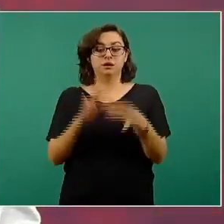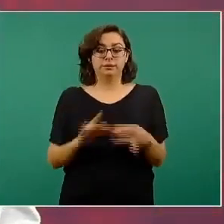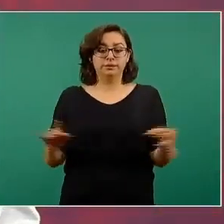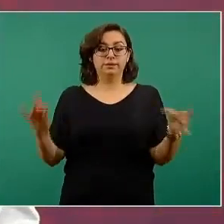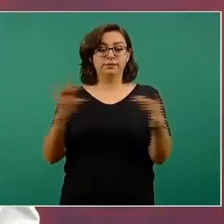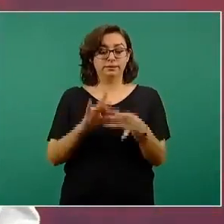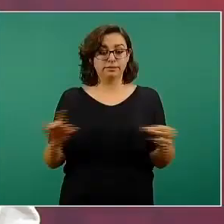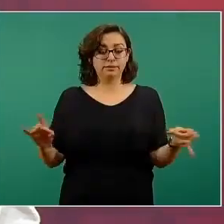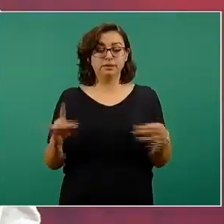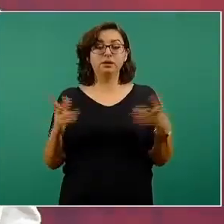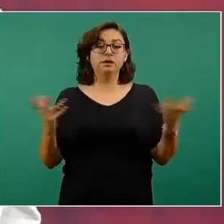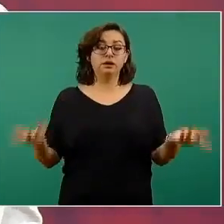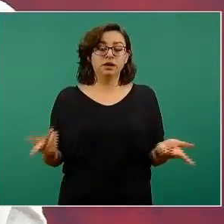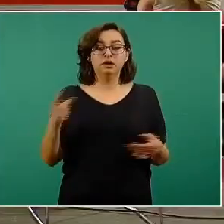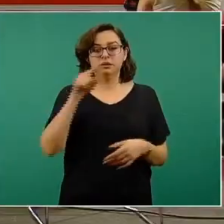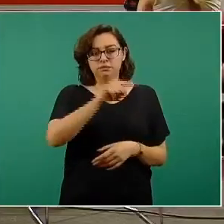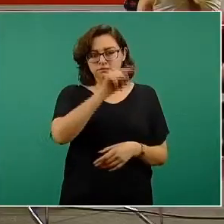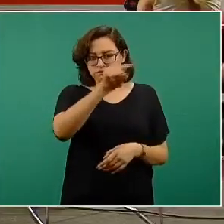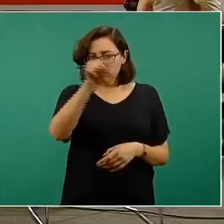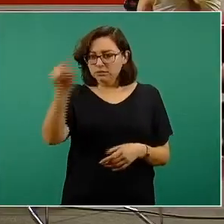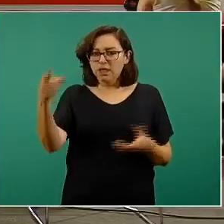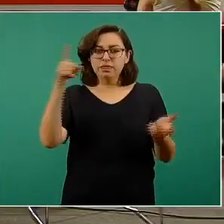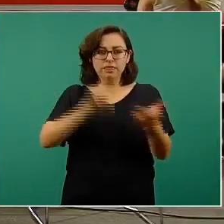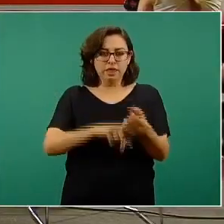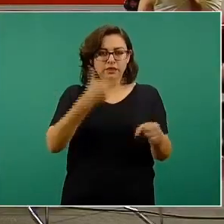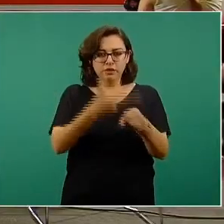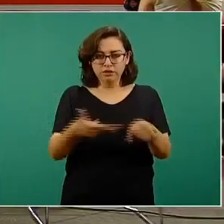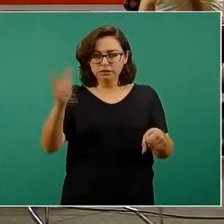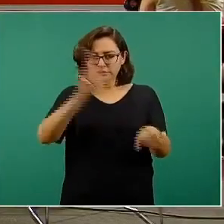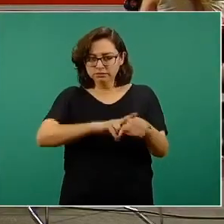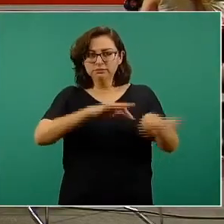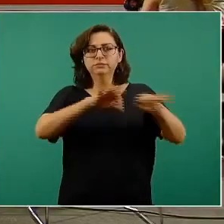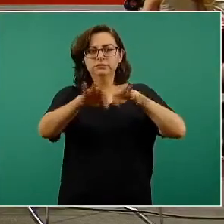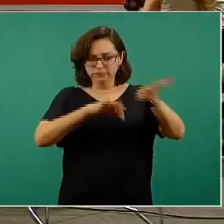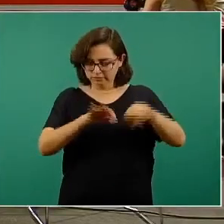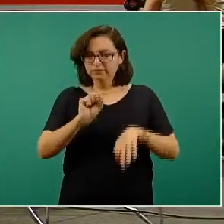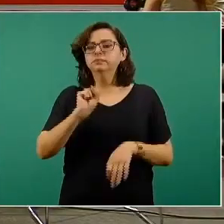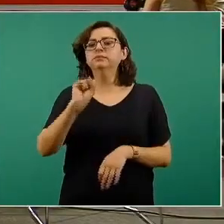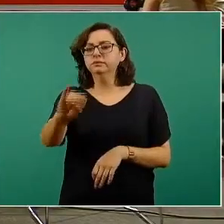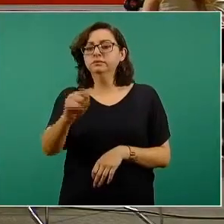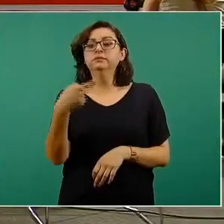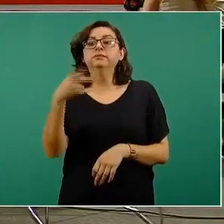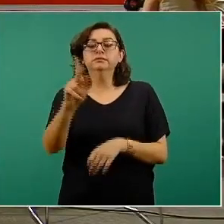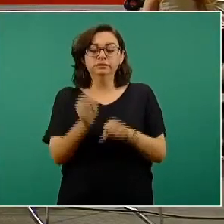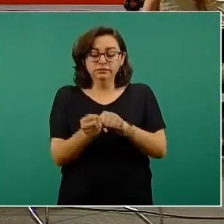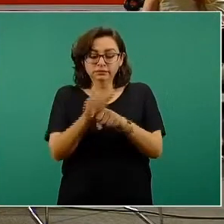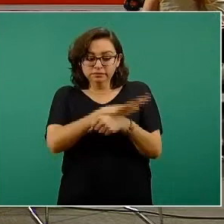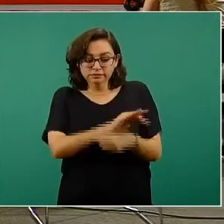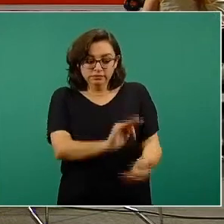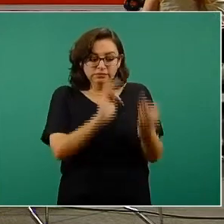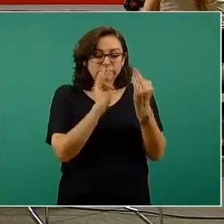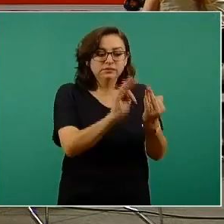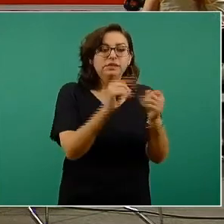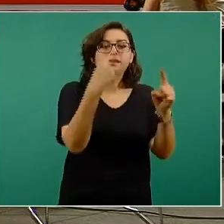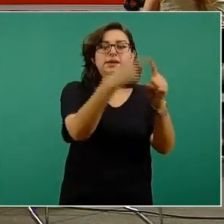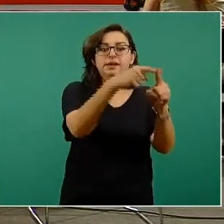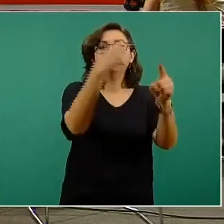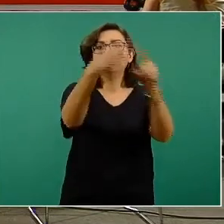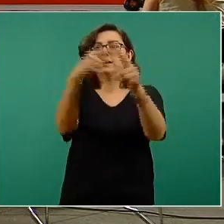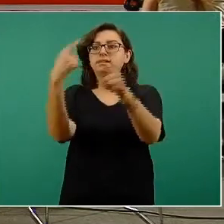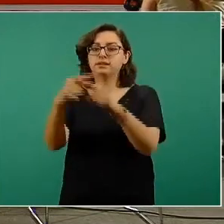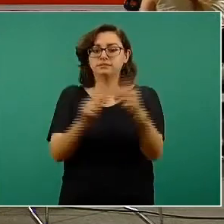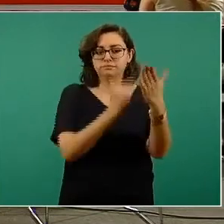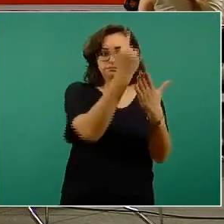personal de salud está en la experiencia COVID, en la experiencia de trabajo en las unidades COVID. Por